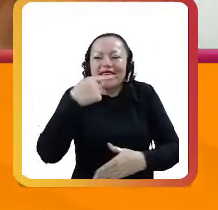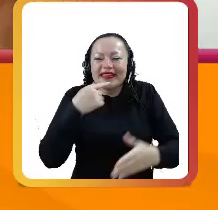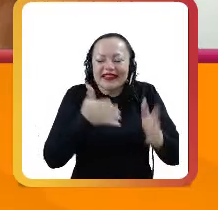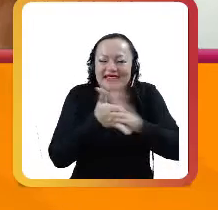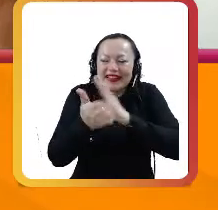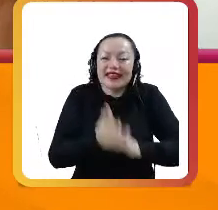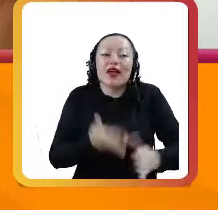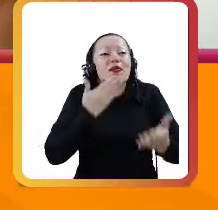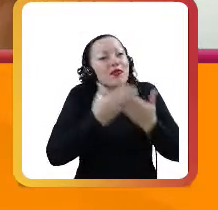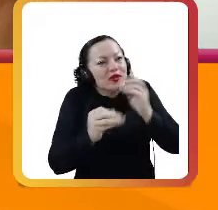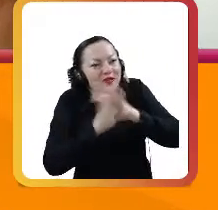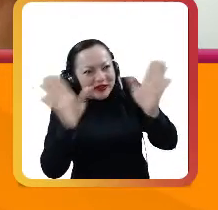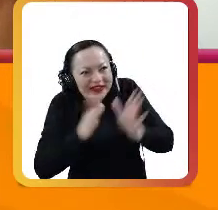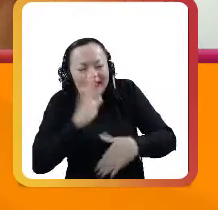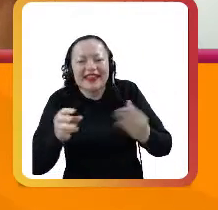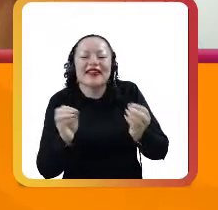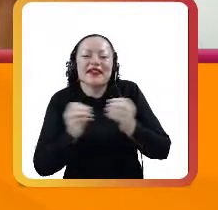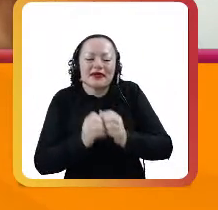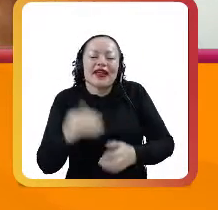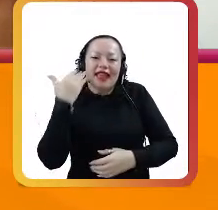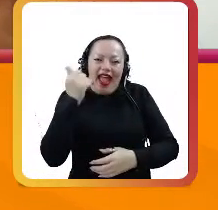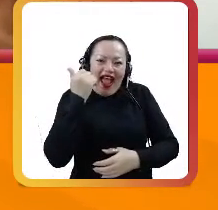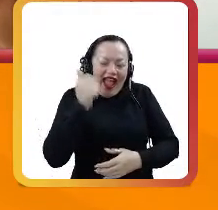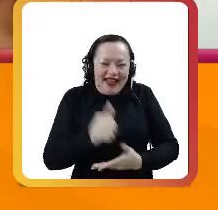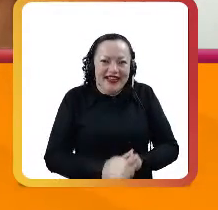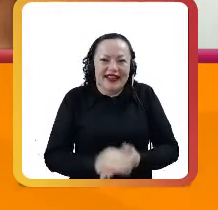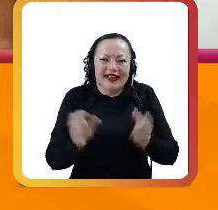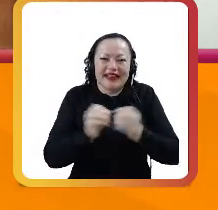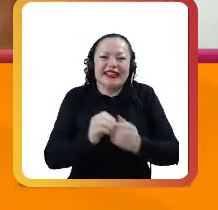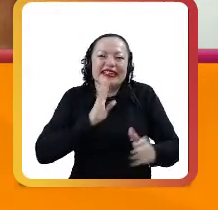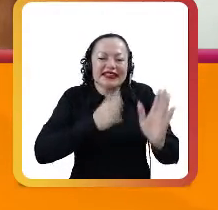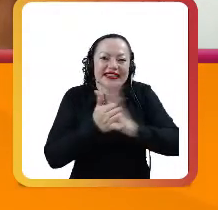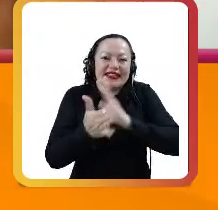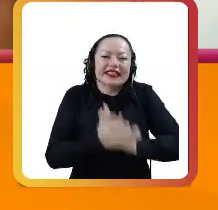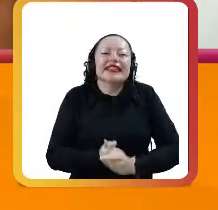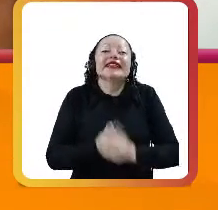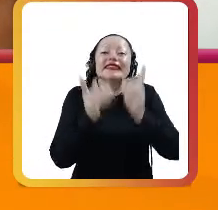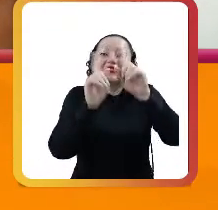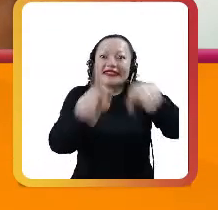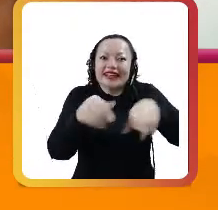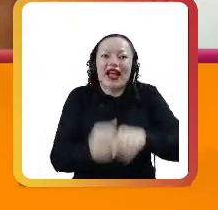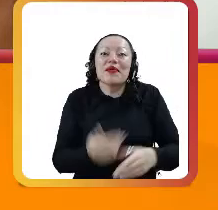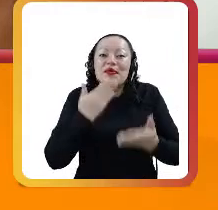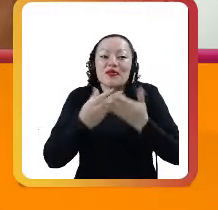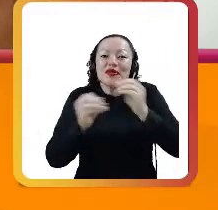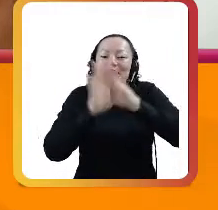Serna, buenos días Lorena. Irene Linares, buenos días.